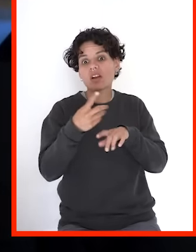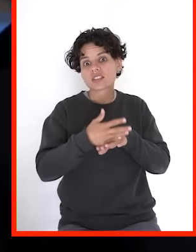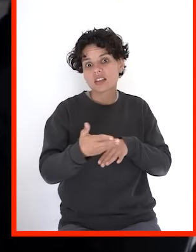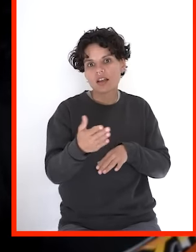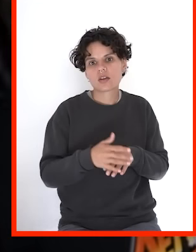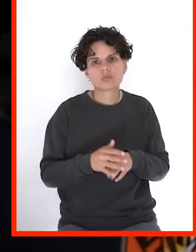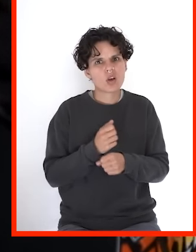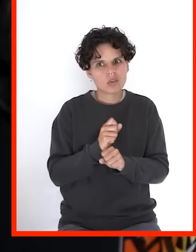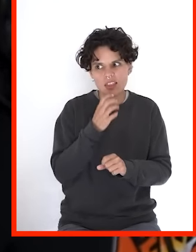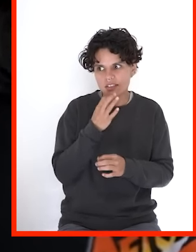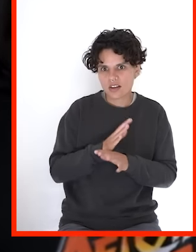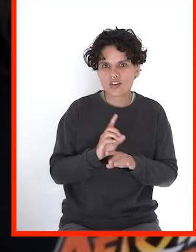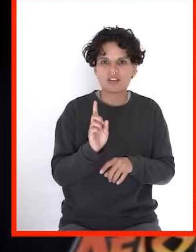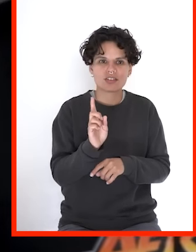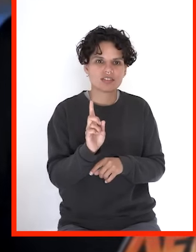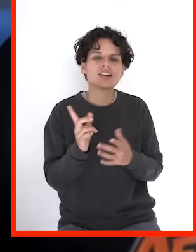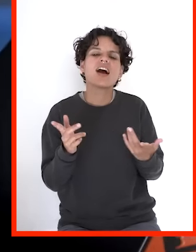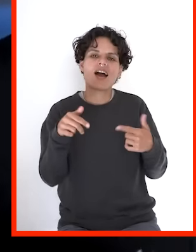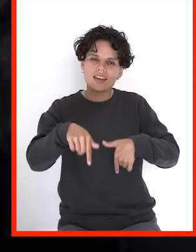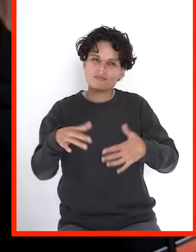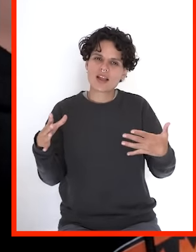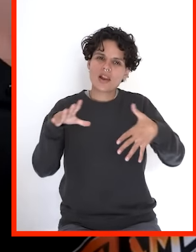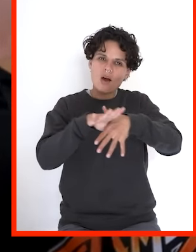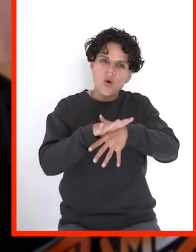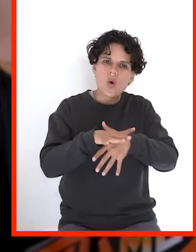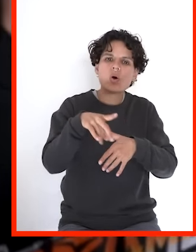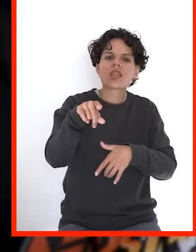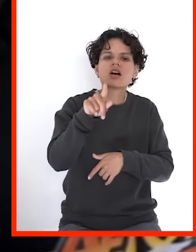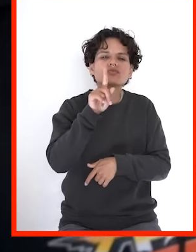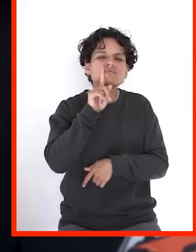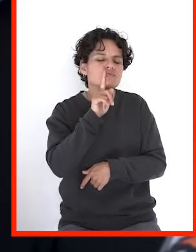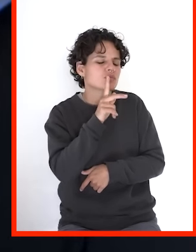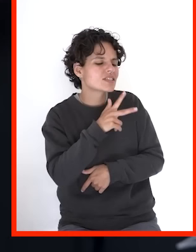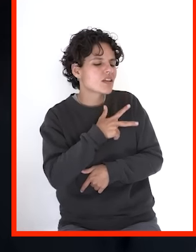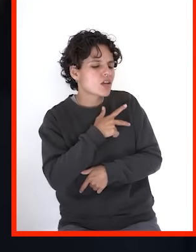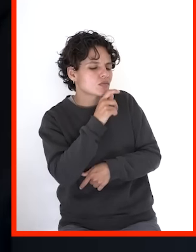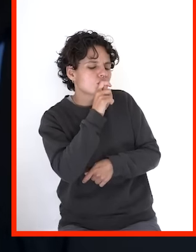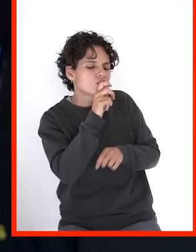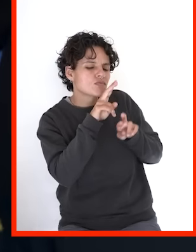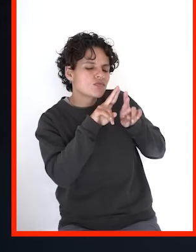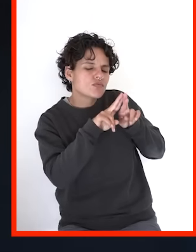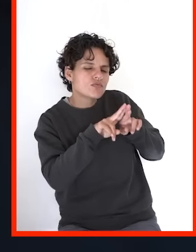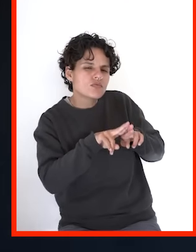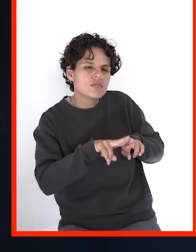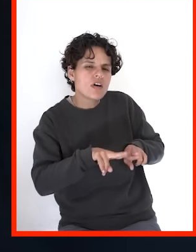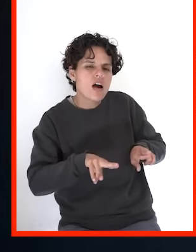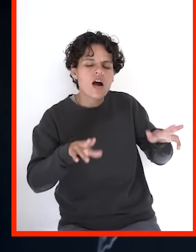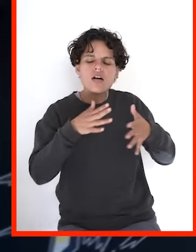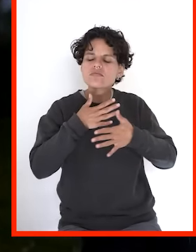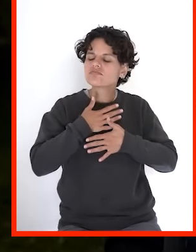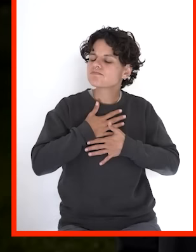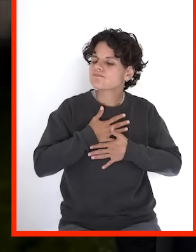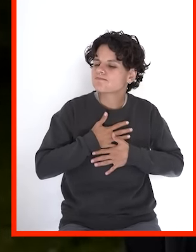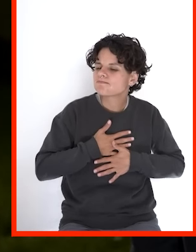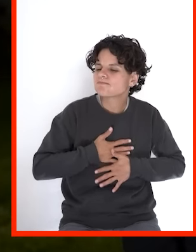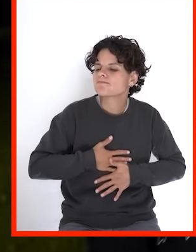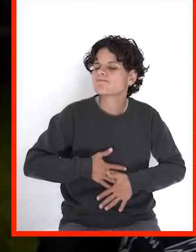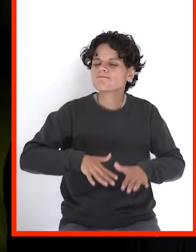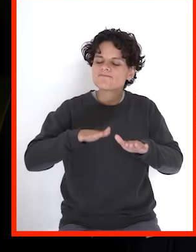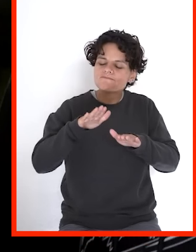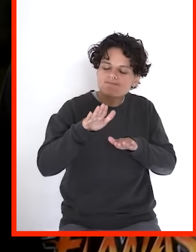eso, ¿sí? Sí, la hierba que te hace dar el paso un poquito más cansino ahí, ¿cómo va? Por aquí les